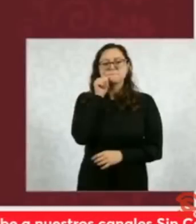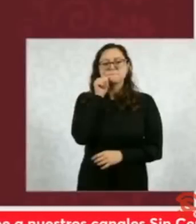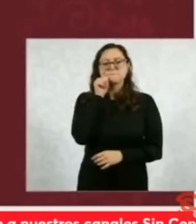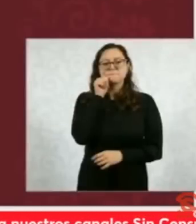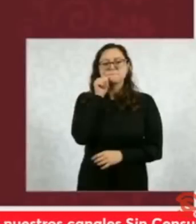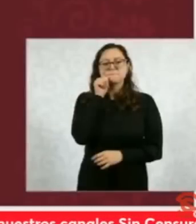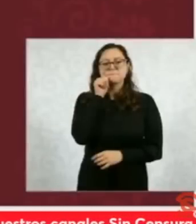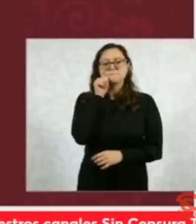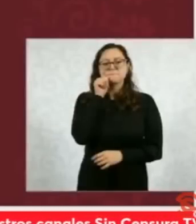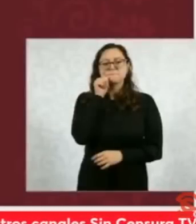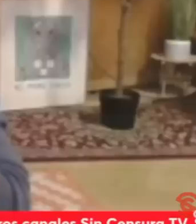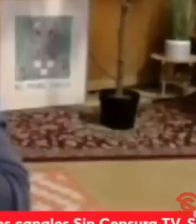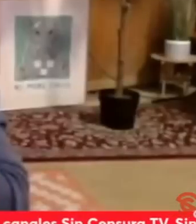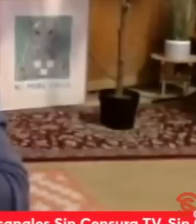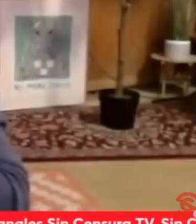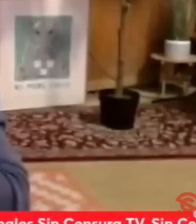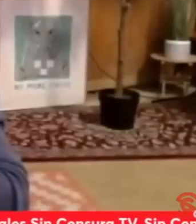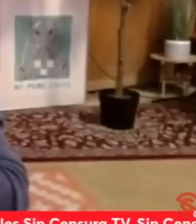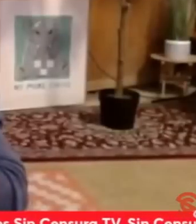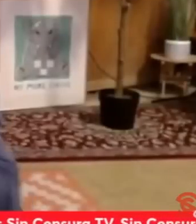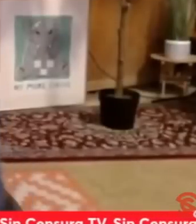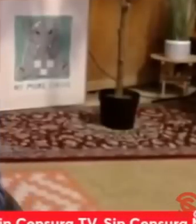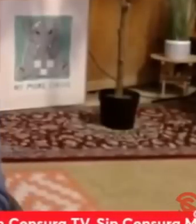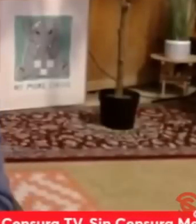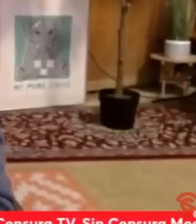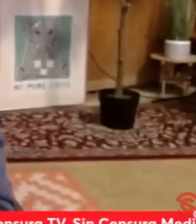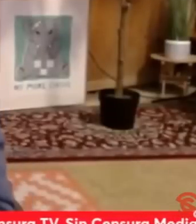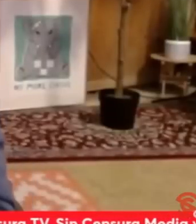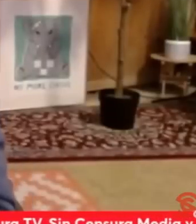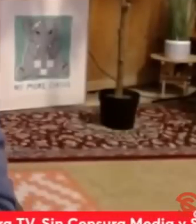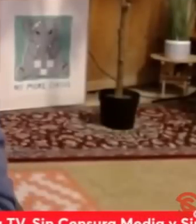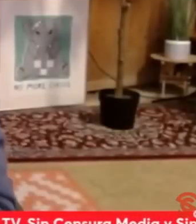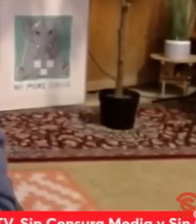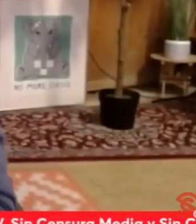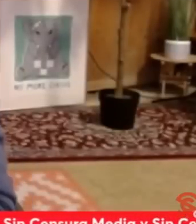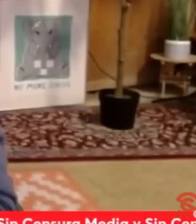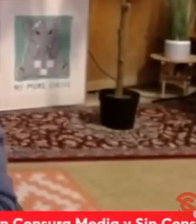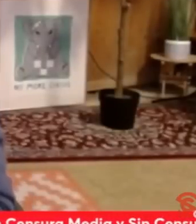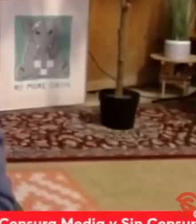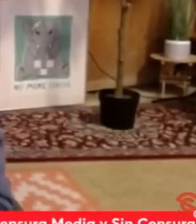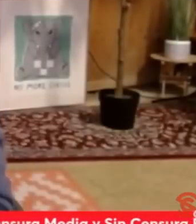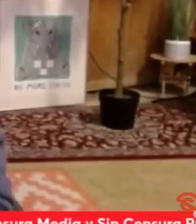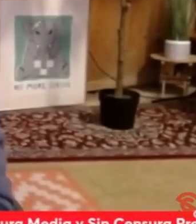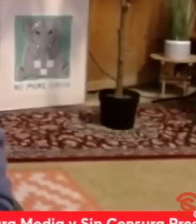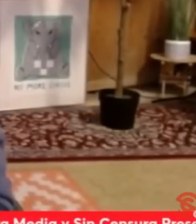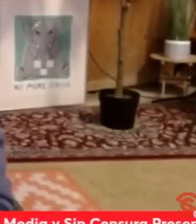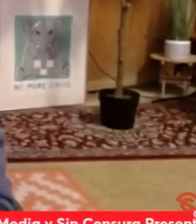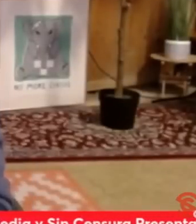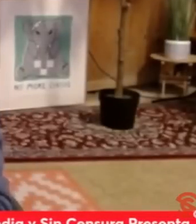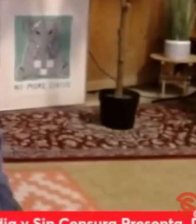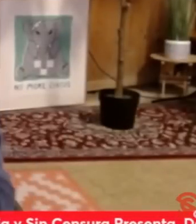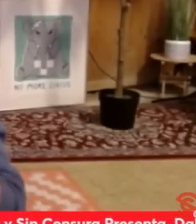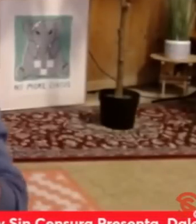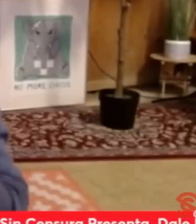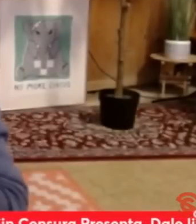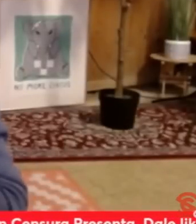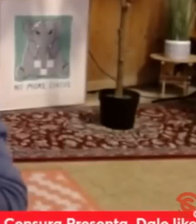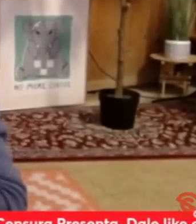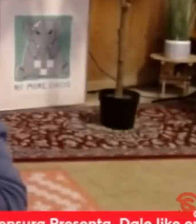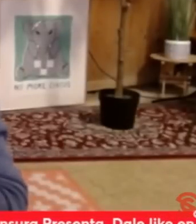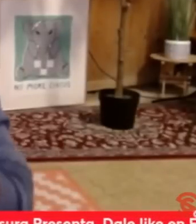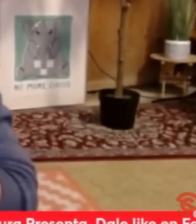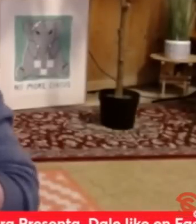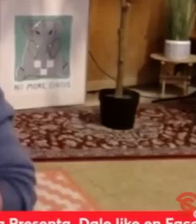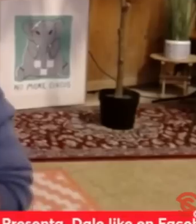aproximadamente las 9 de la mañana, un poquitito antes de las 9 de la mañana, hora del centro de México, 10 de la mañana, hora del centro de los Estados Unidos, ¿no? Un poquitito antes de las